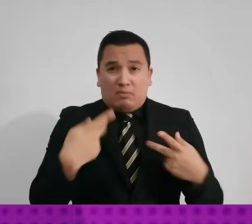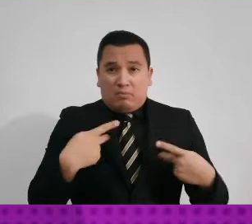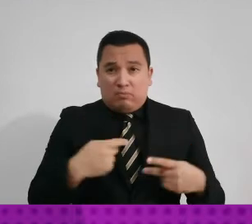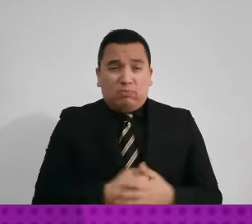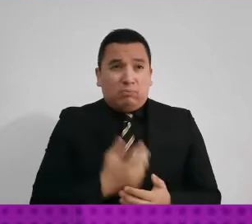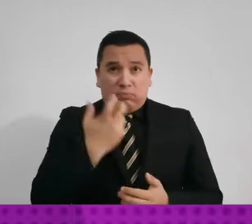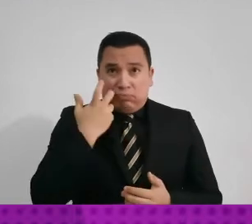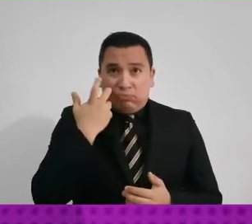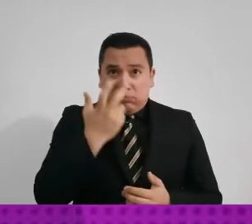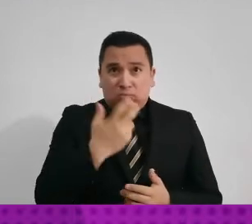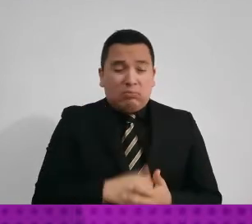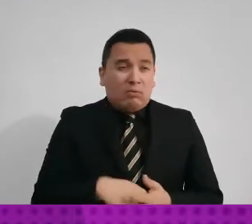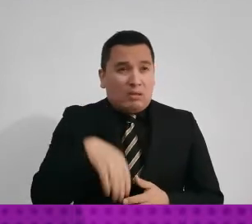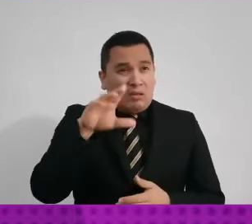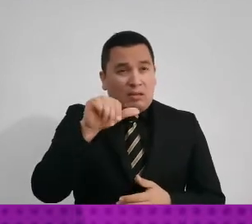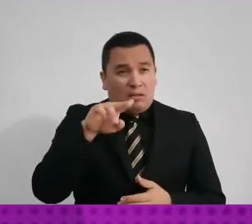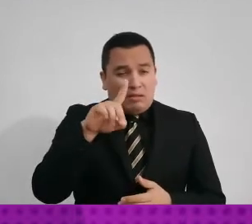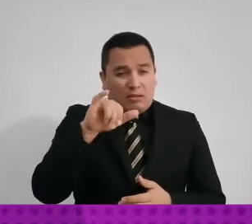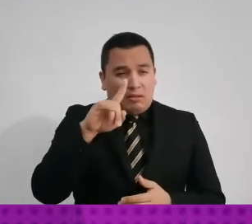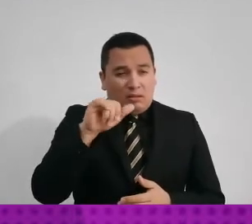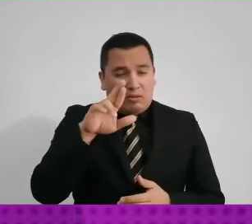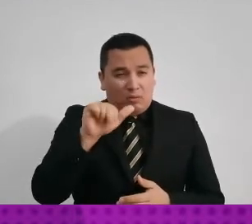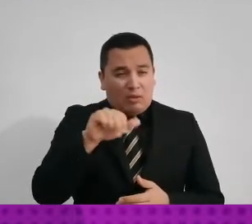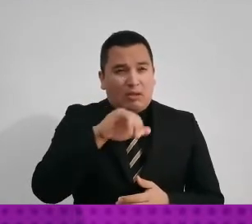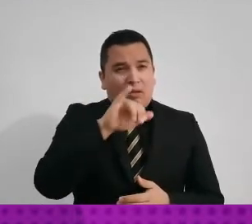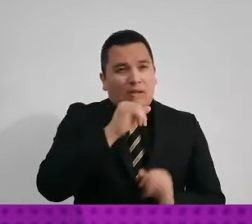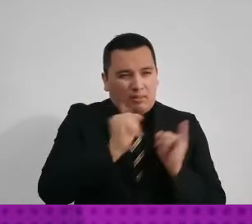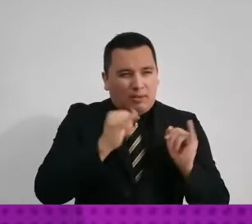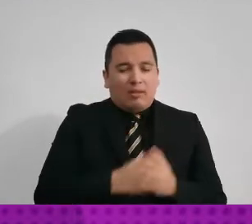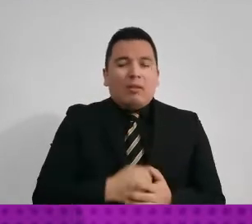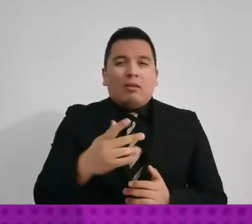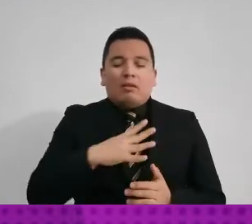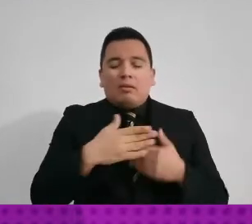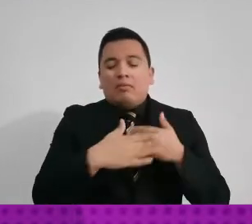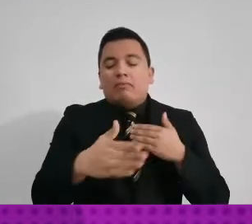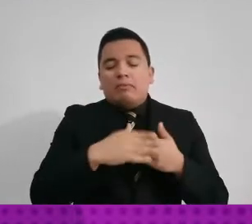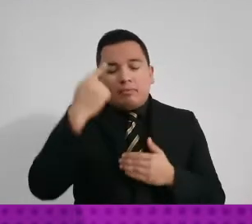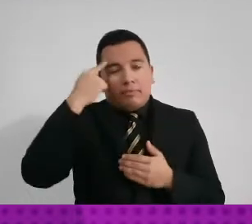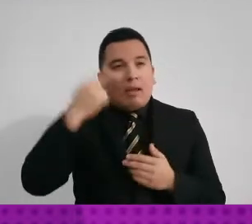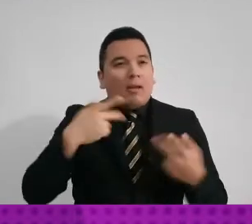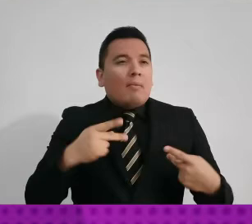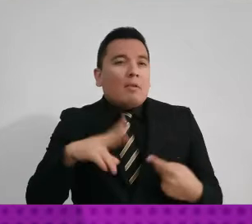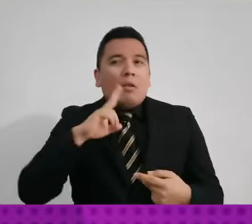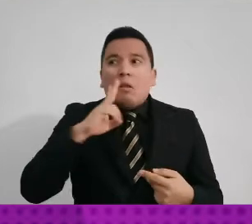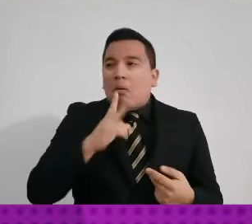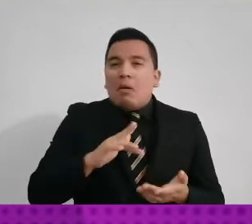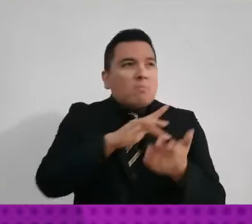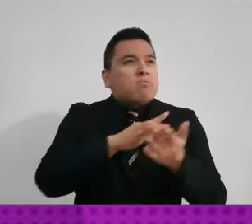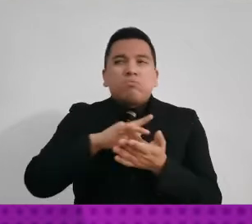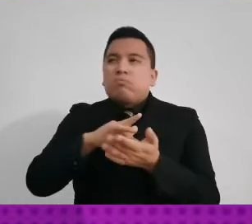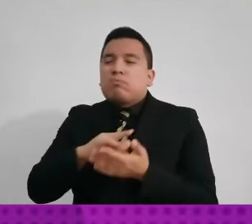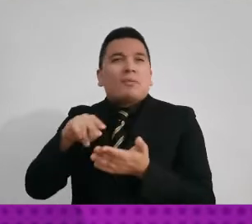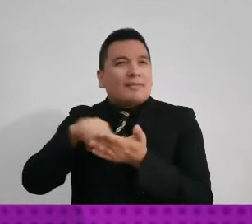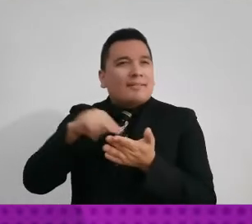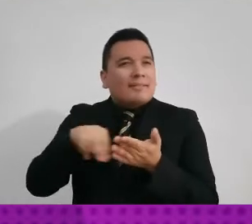estas personas que aspiren a una candidatura independiente tendrán ese plazo para reunir el número de firmas de apoyo de la